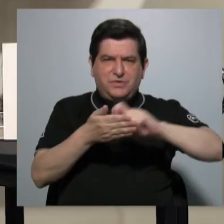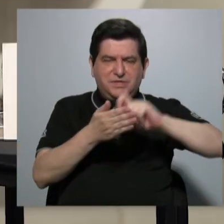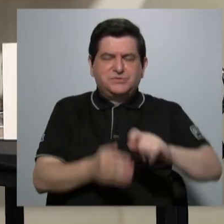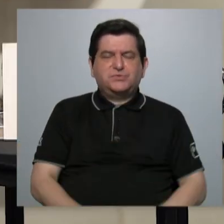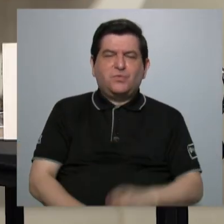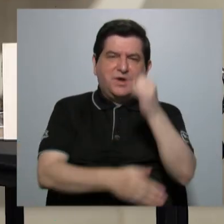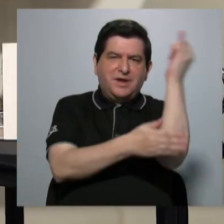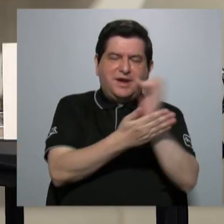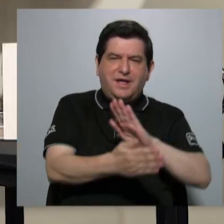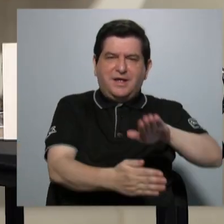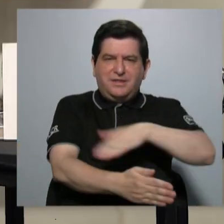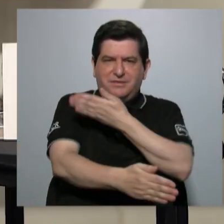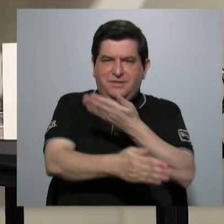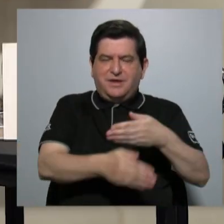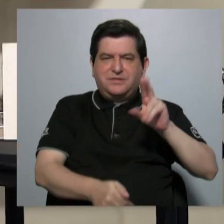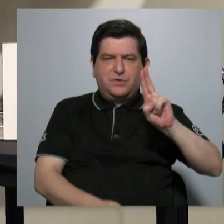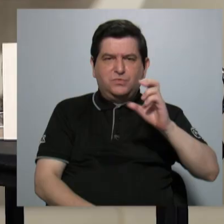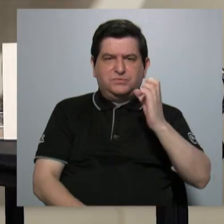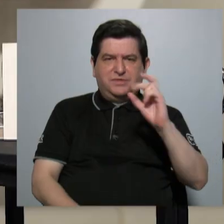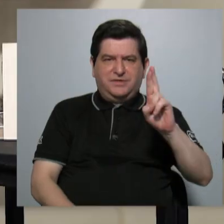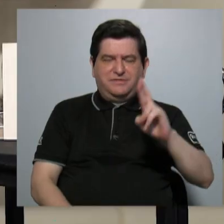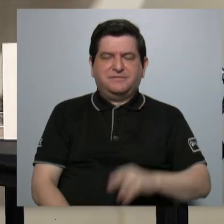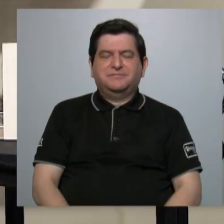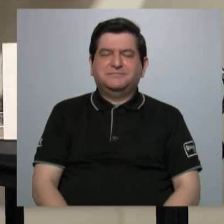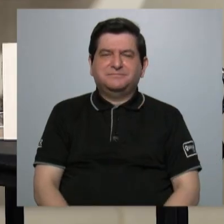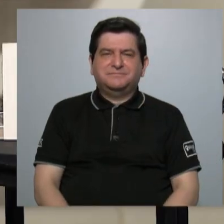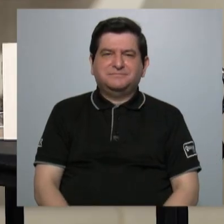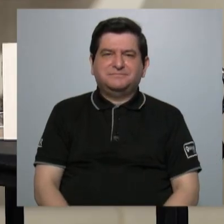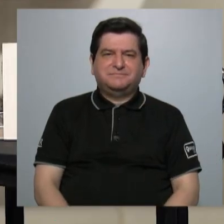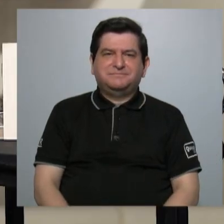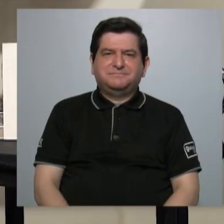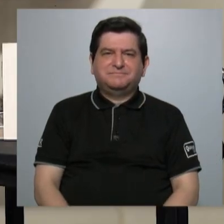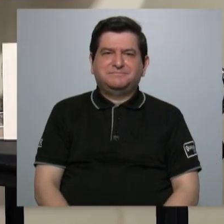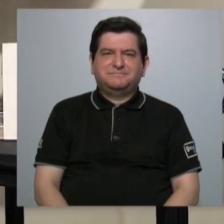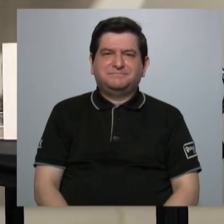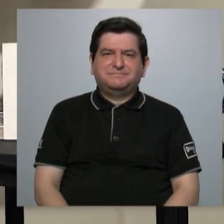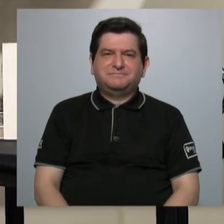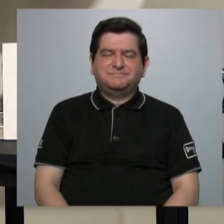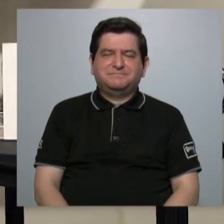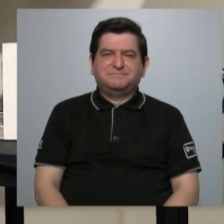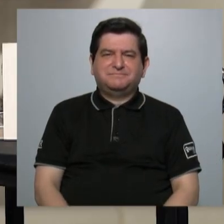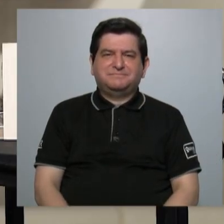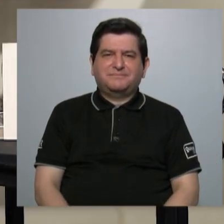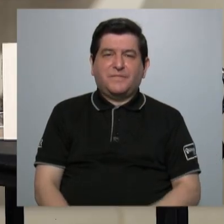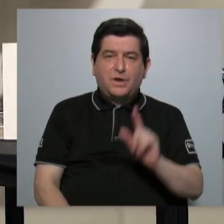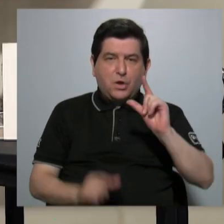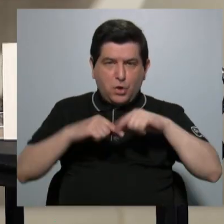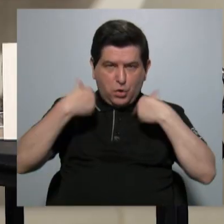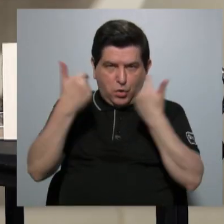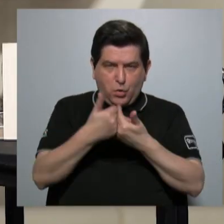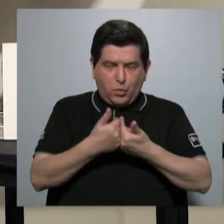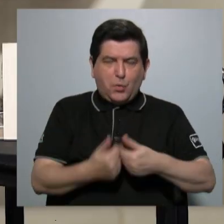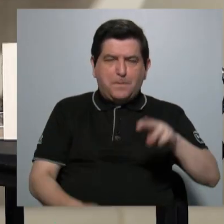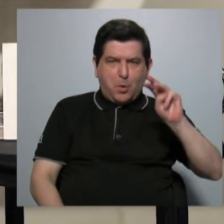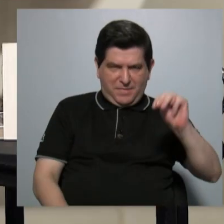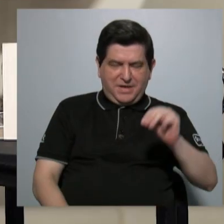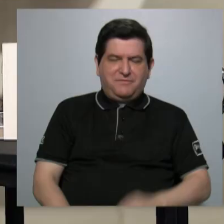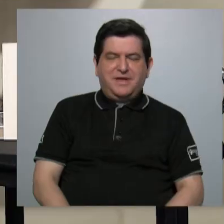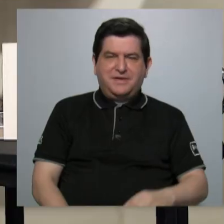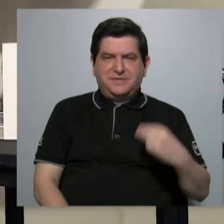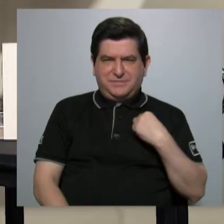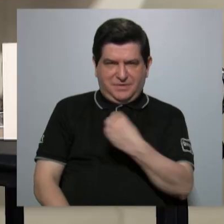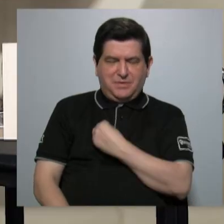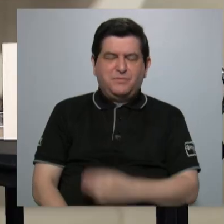Artes Musicales de la Universidad de Costa Rica, ¿verdad? Entonces, un quinteto de Miravalles está constituido